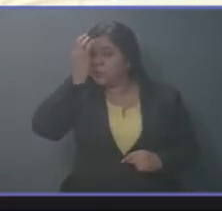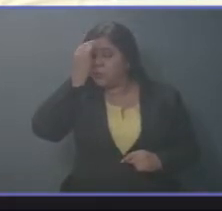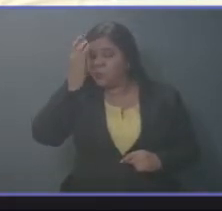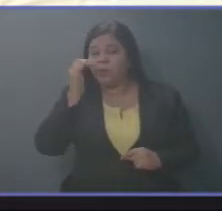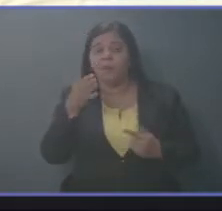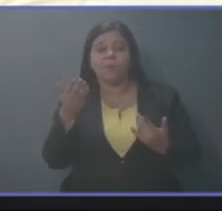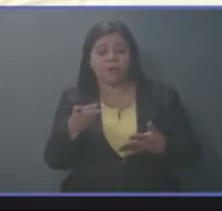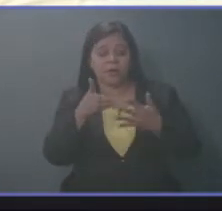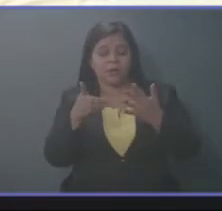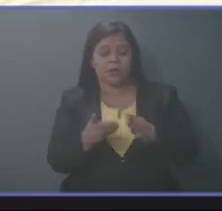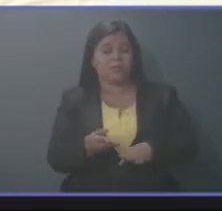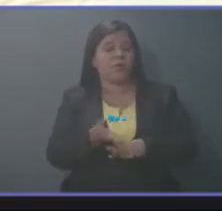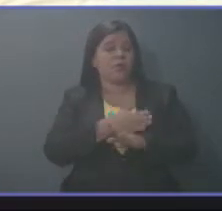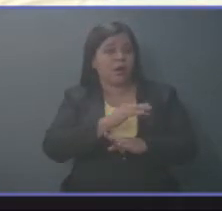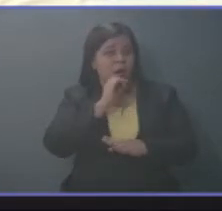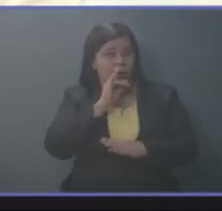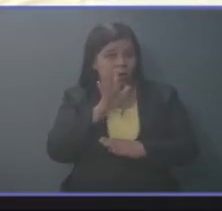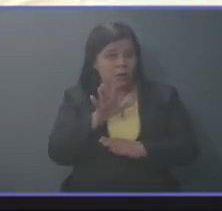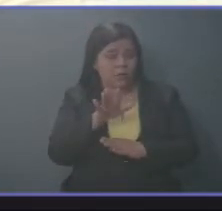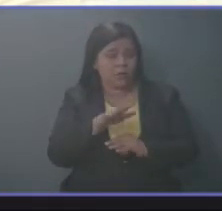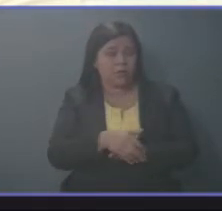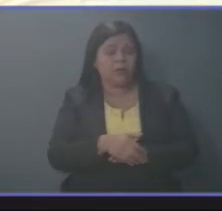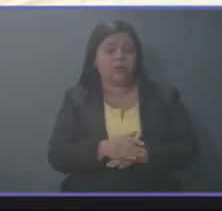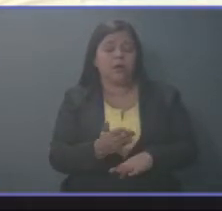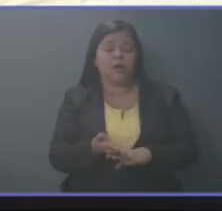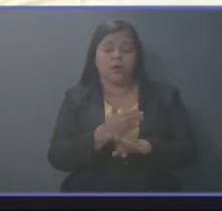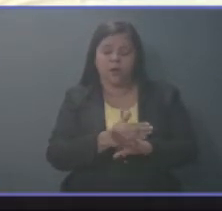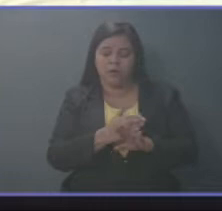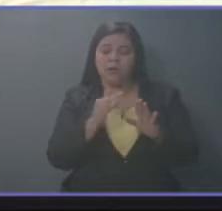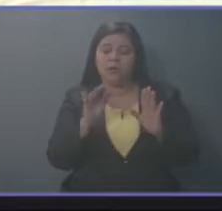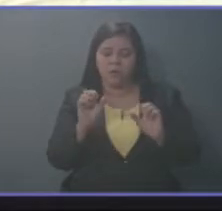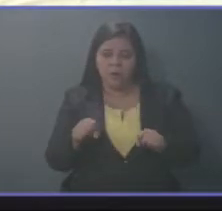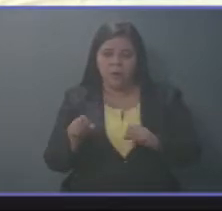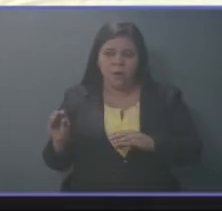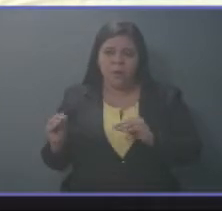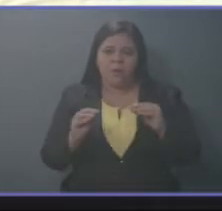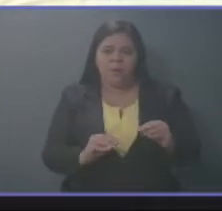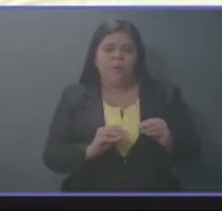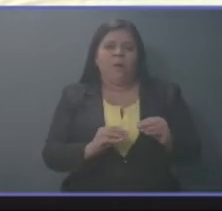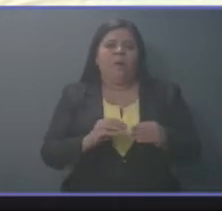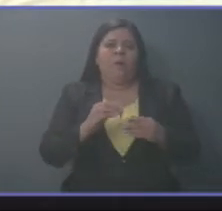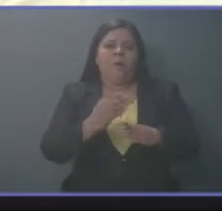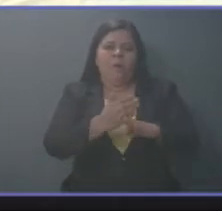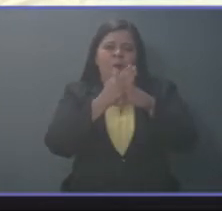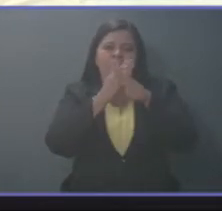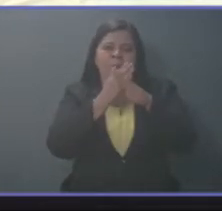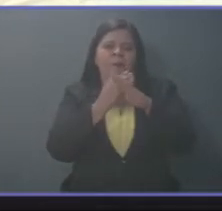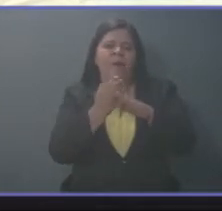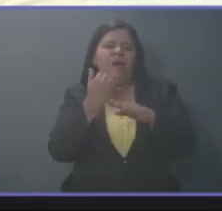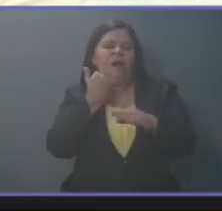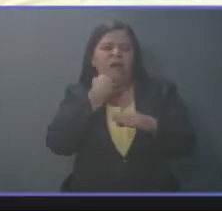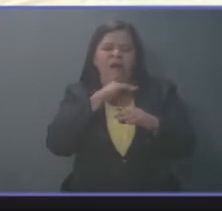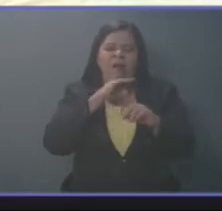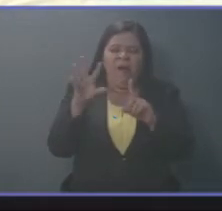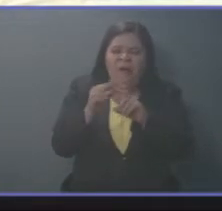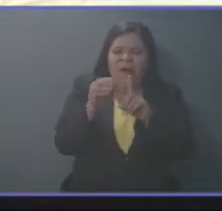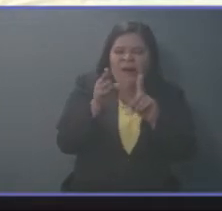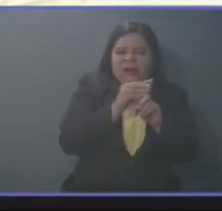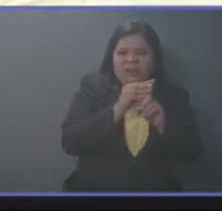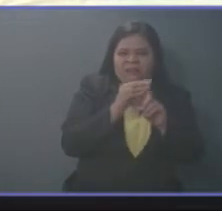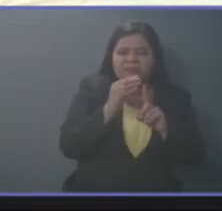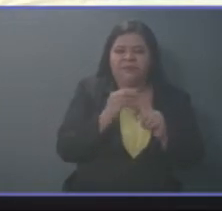decreto legislativo ya referido y previo a la adopción y ejecución de las medidas para evitar el contagio o propagación